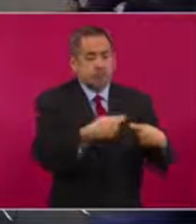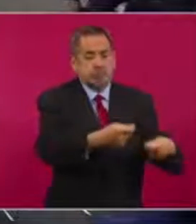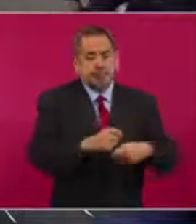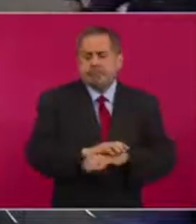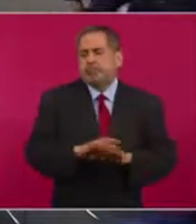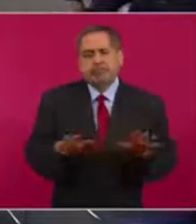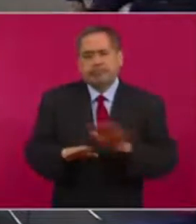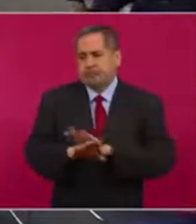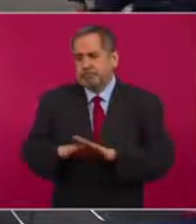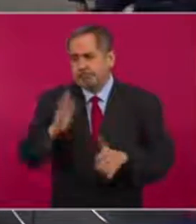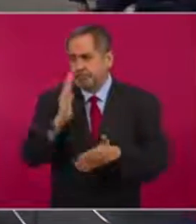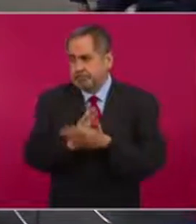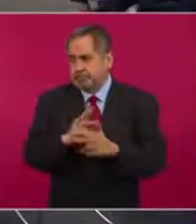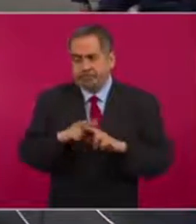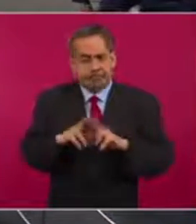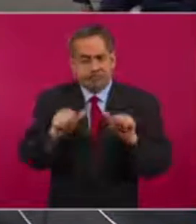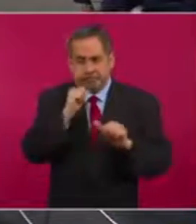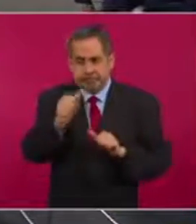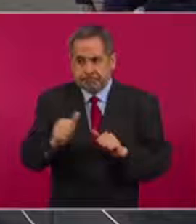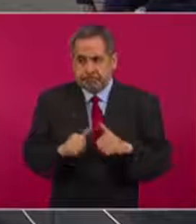Solo en este caso